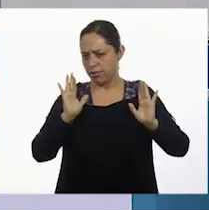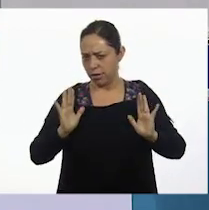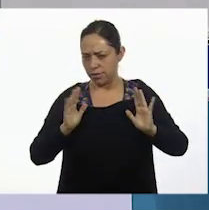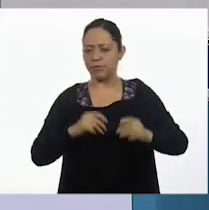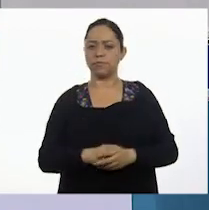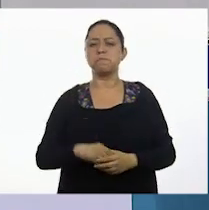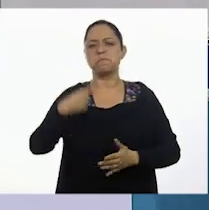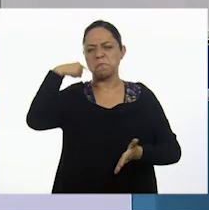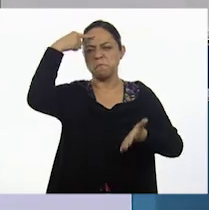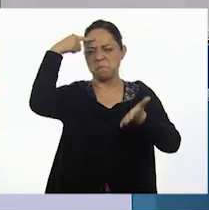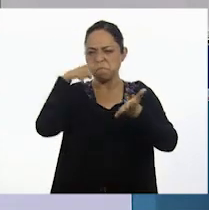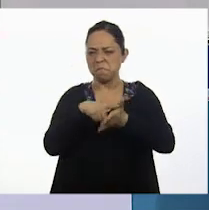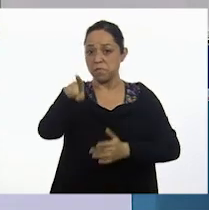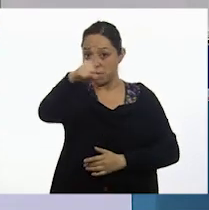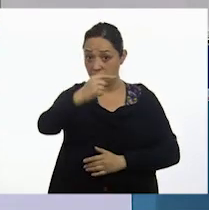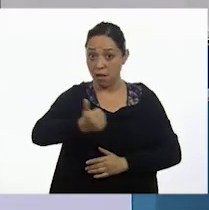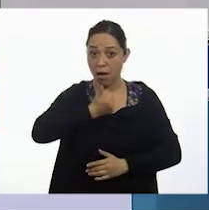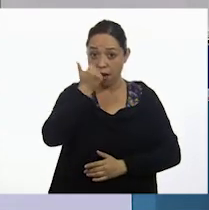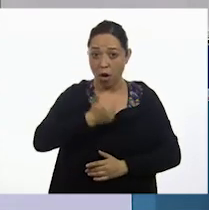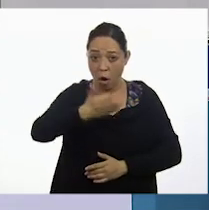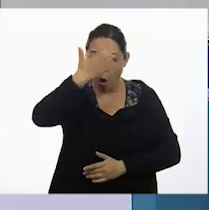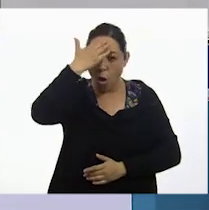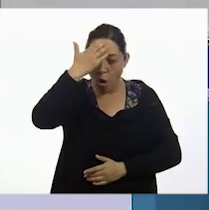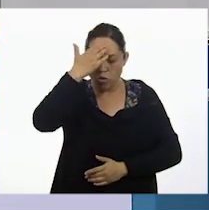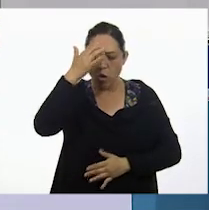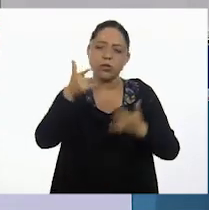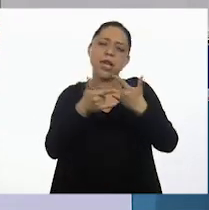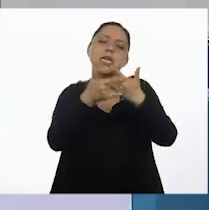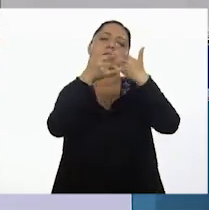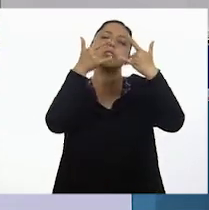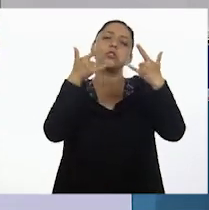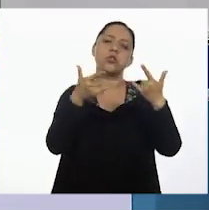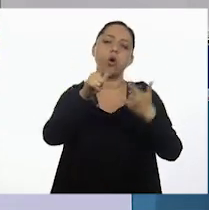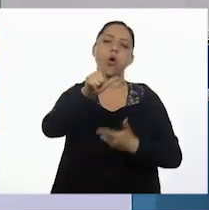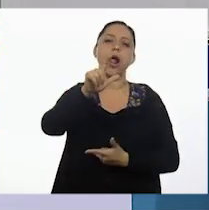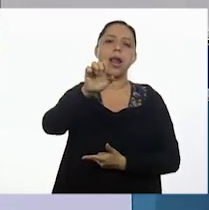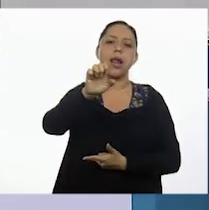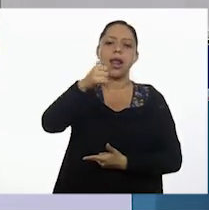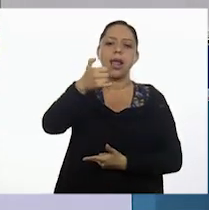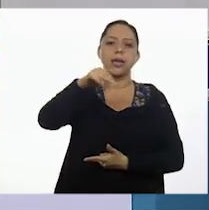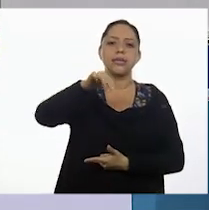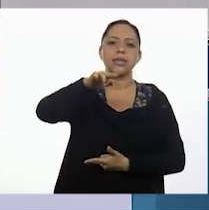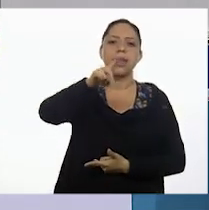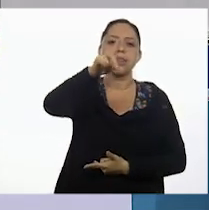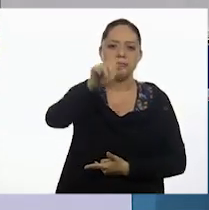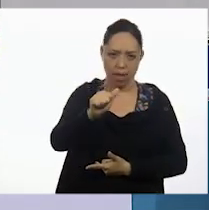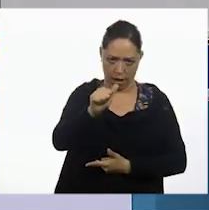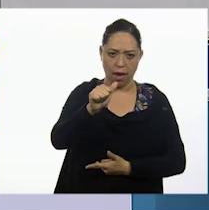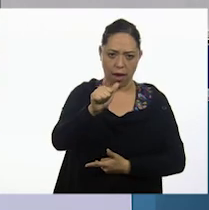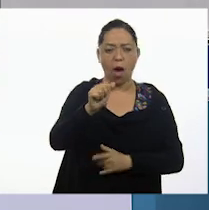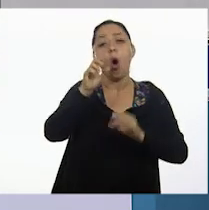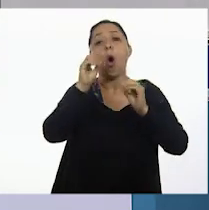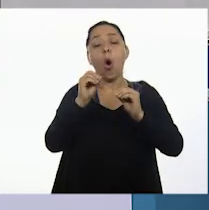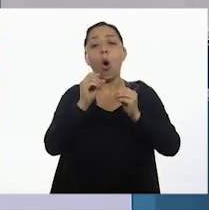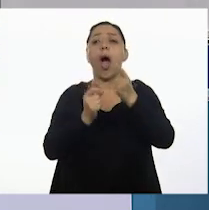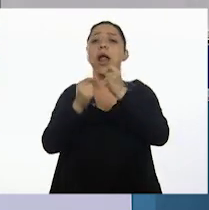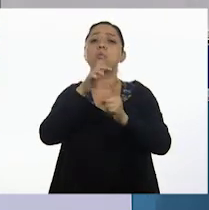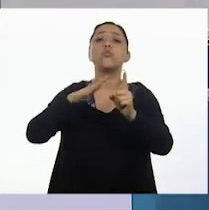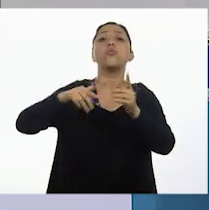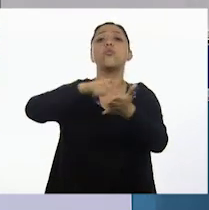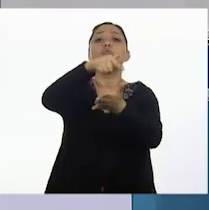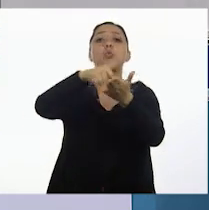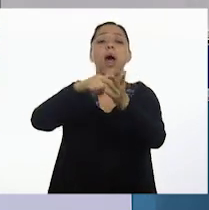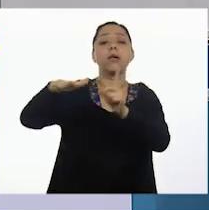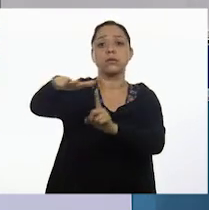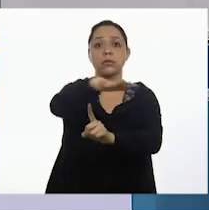Supongo que estudiantes en casa, ustedes deben conocer alguna o conocen a alguien que les haya contado alguna leyenda popular de su lugar de